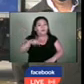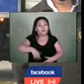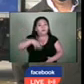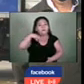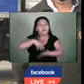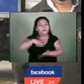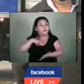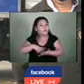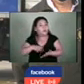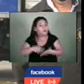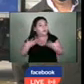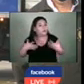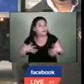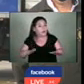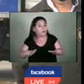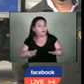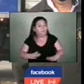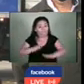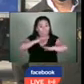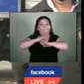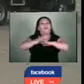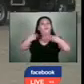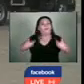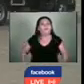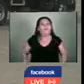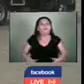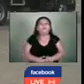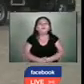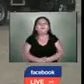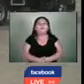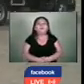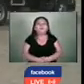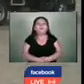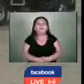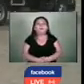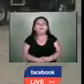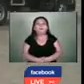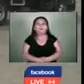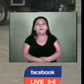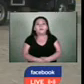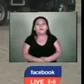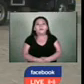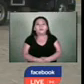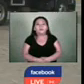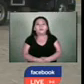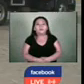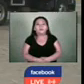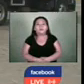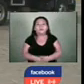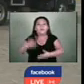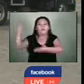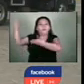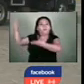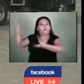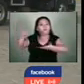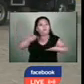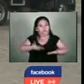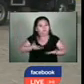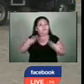que ha desarrollado las defensas ante el COVID-19. Entonces, El nuevo lote de